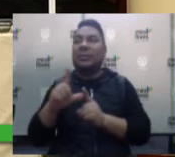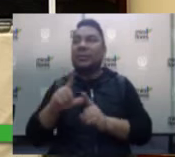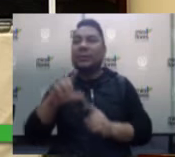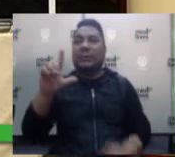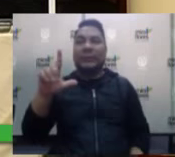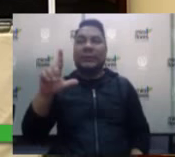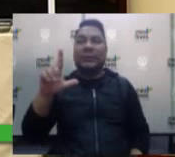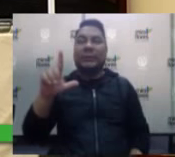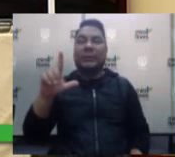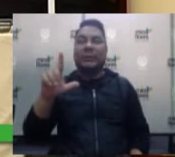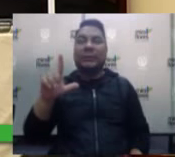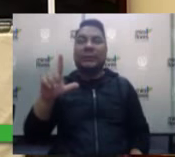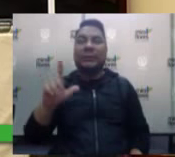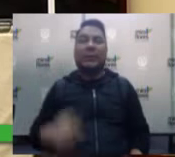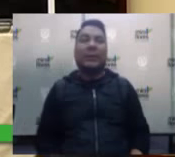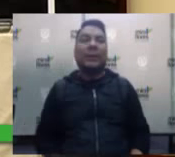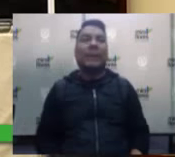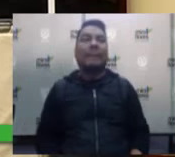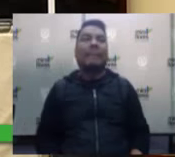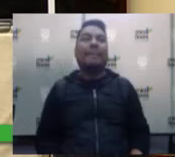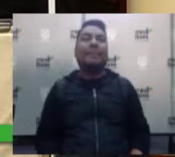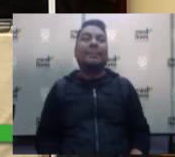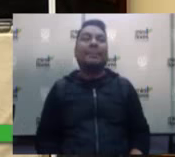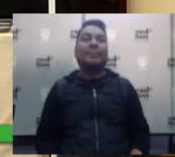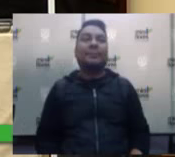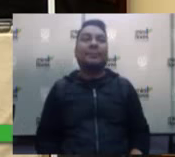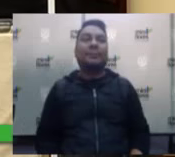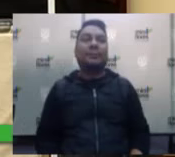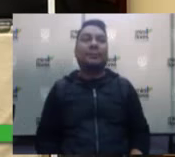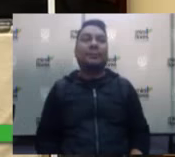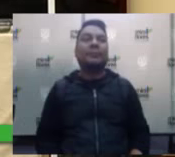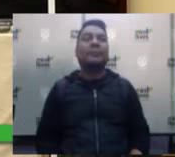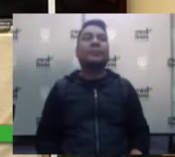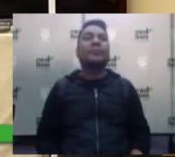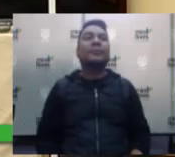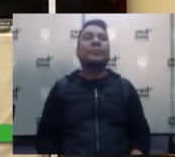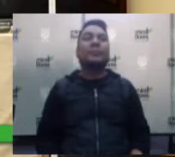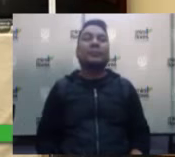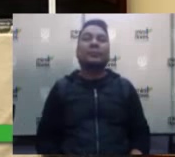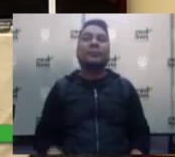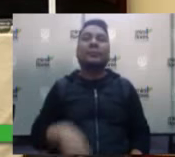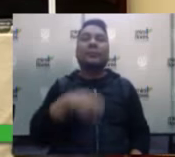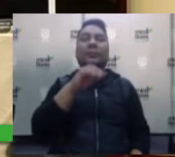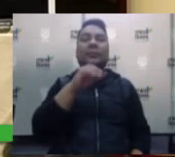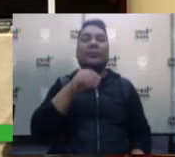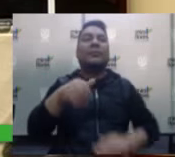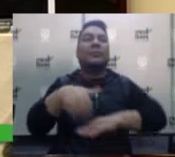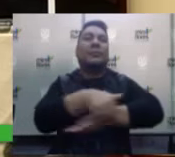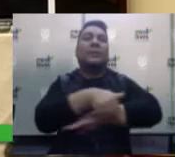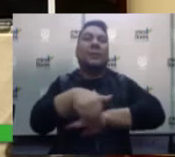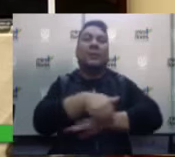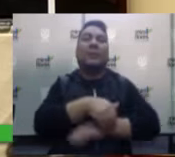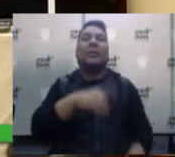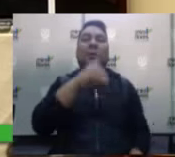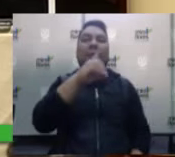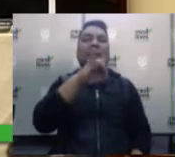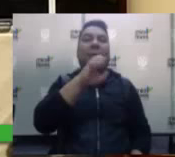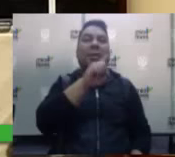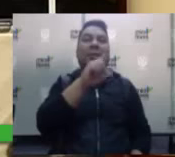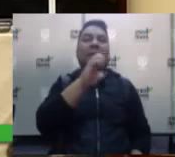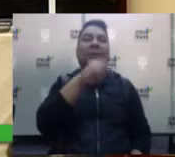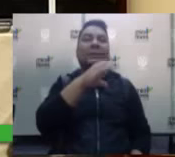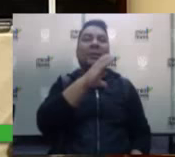L. Perú Nación. Ubicación 45, avenida Díaz Canseco, cuadra